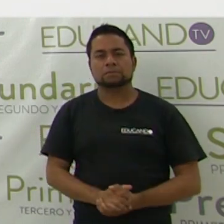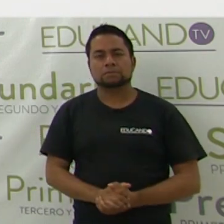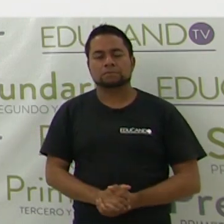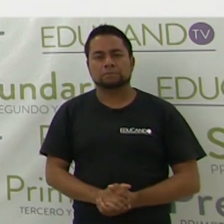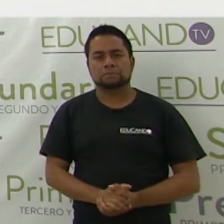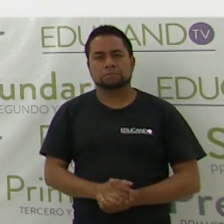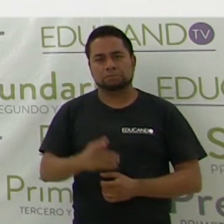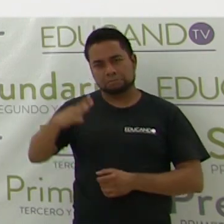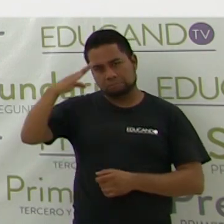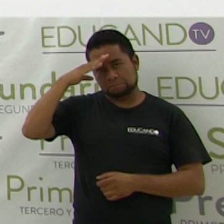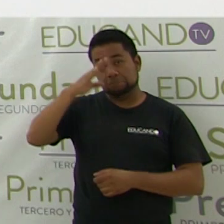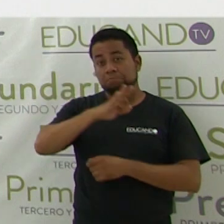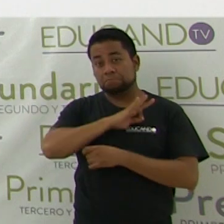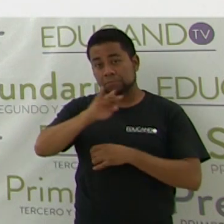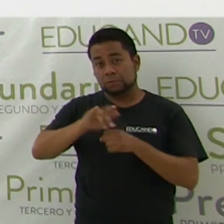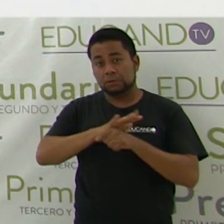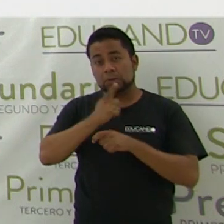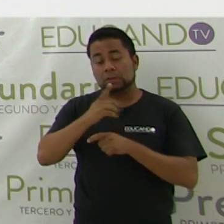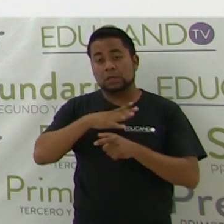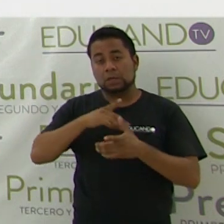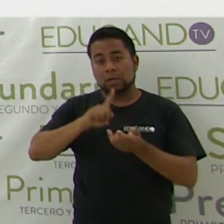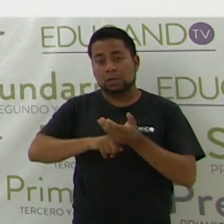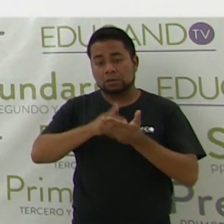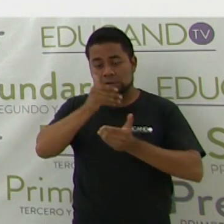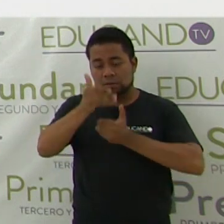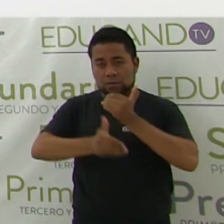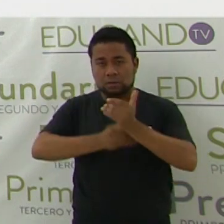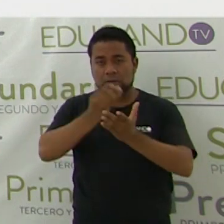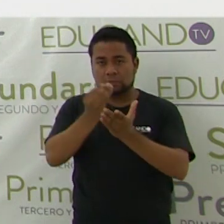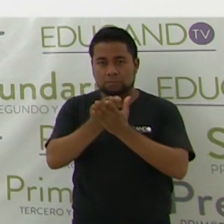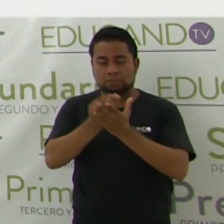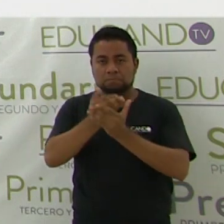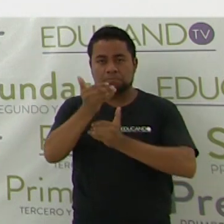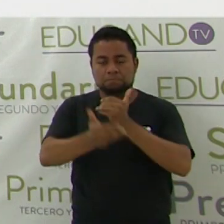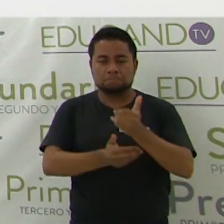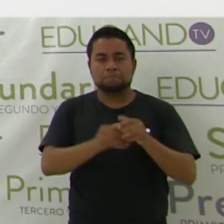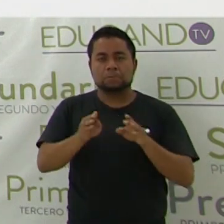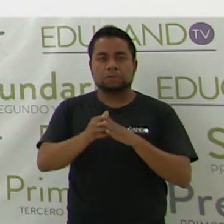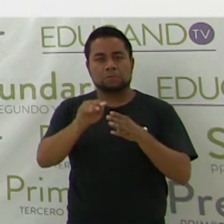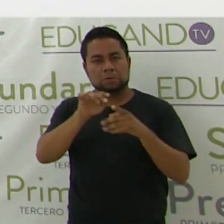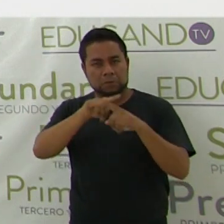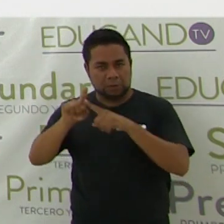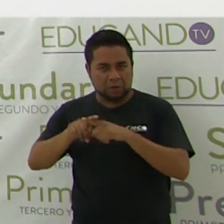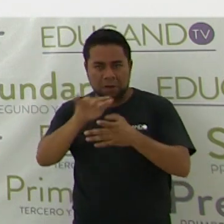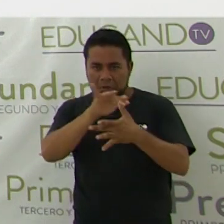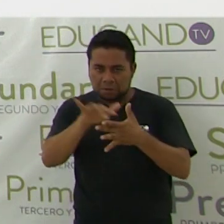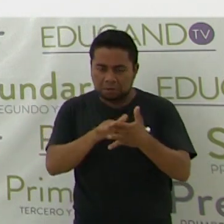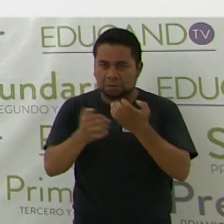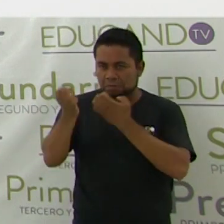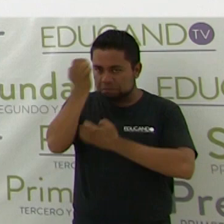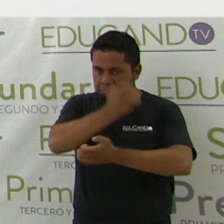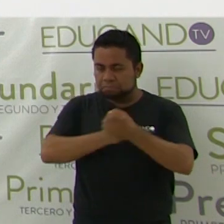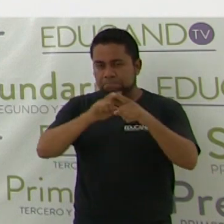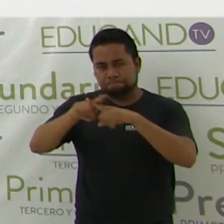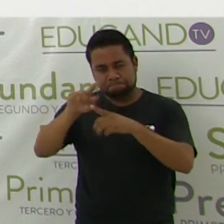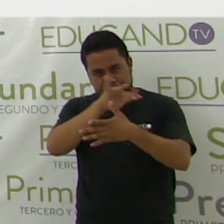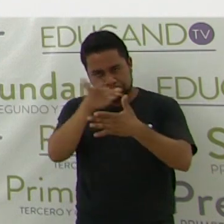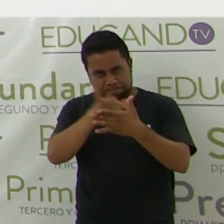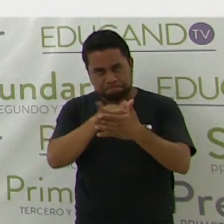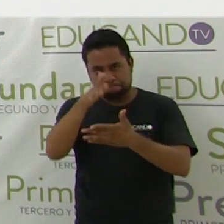Pueden pensar, porque a lo largo de todas las sesiones leímos muchos textos, analizamos muchos